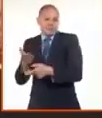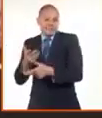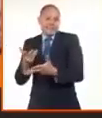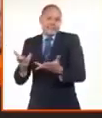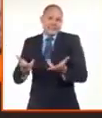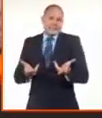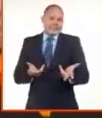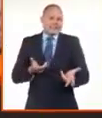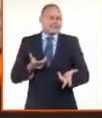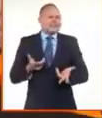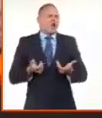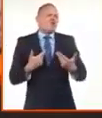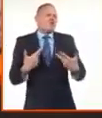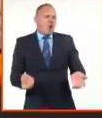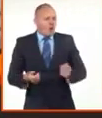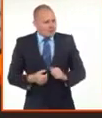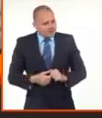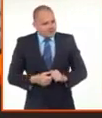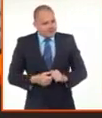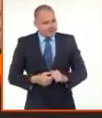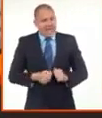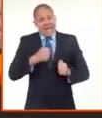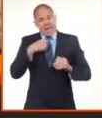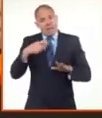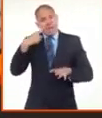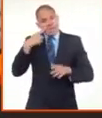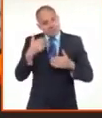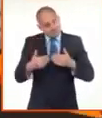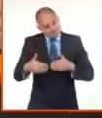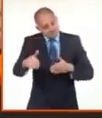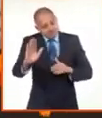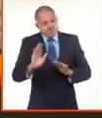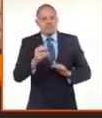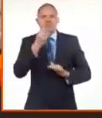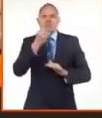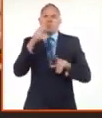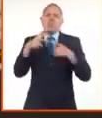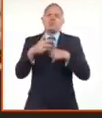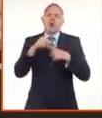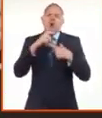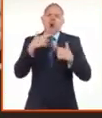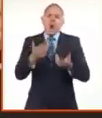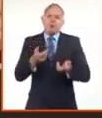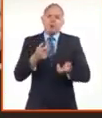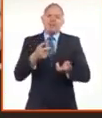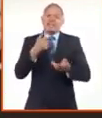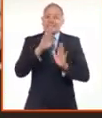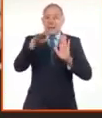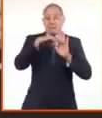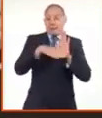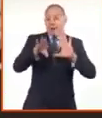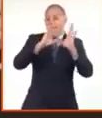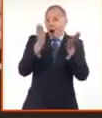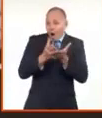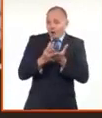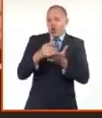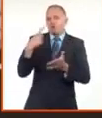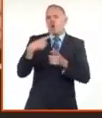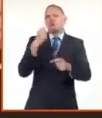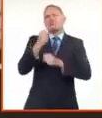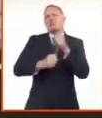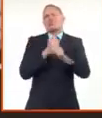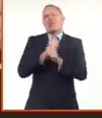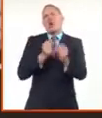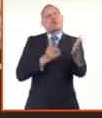mediación, nosotros lo primero que haríamos es la exportación de nuestros productos y servicios a través de plataformas digitales, completamente